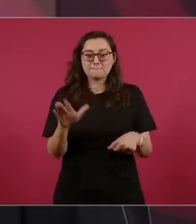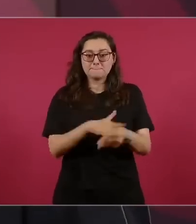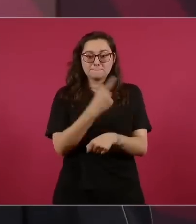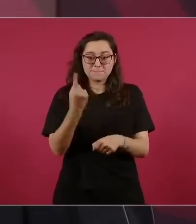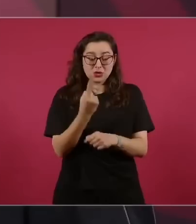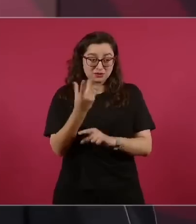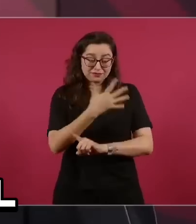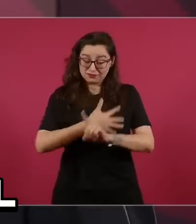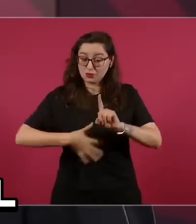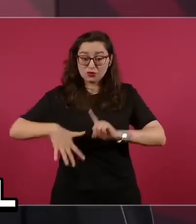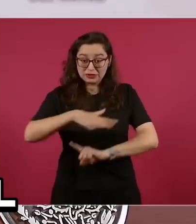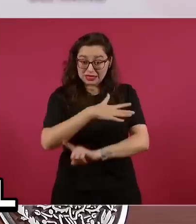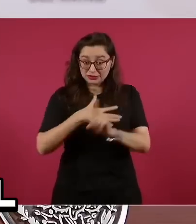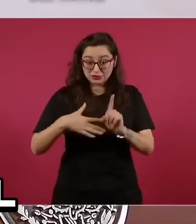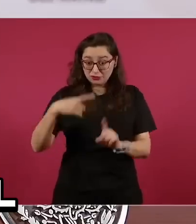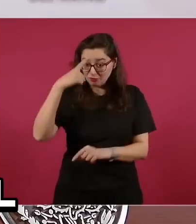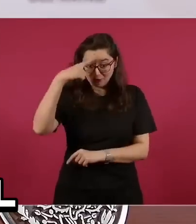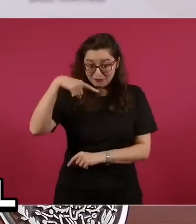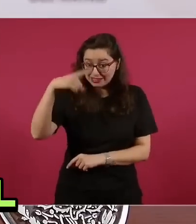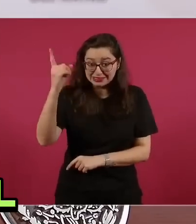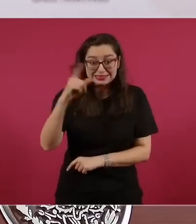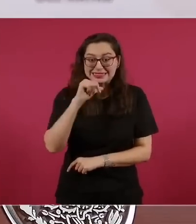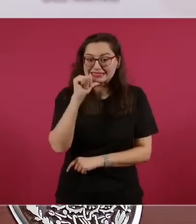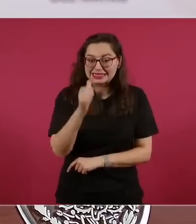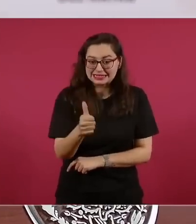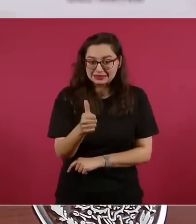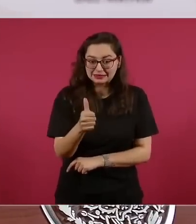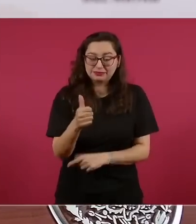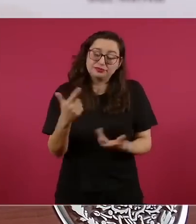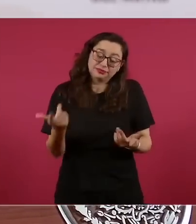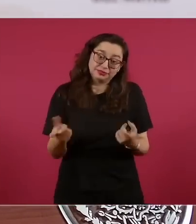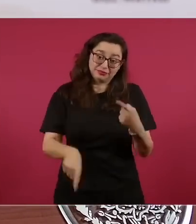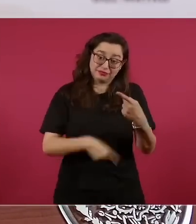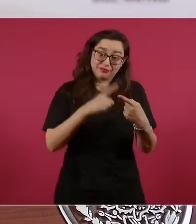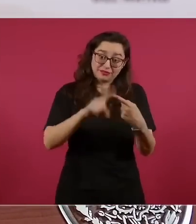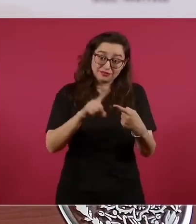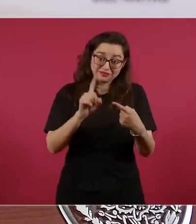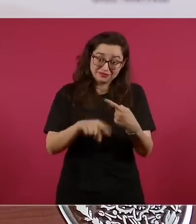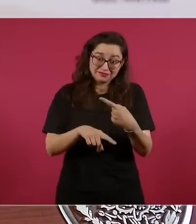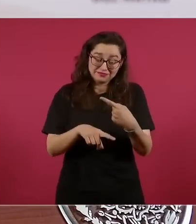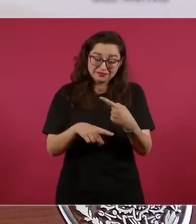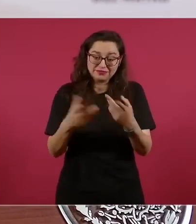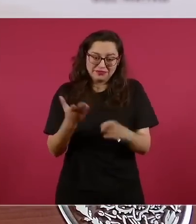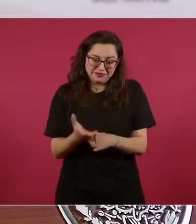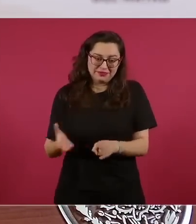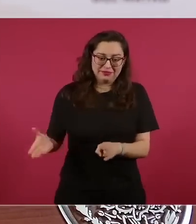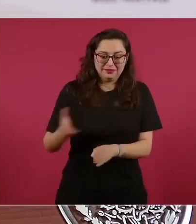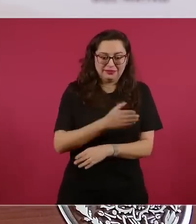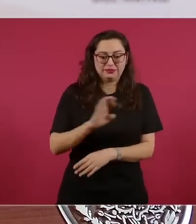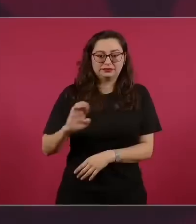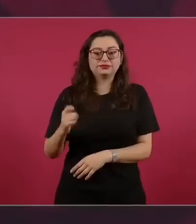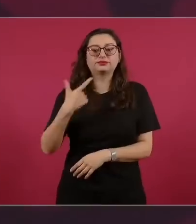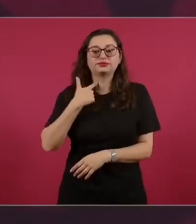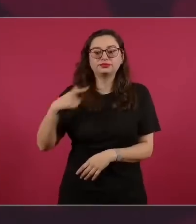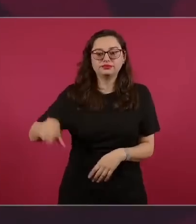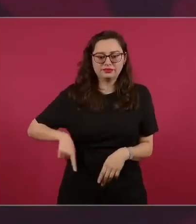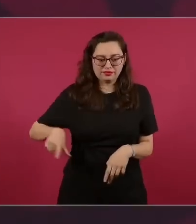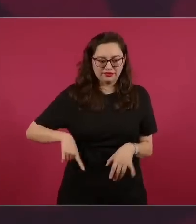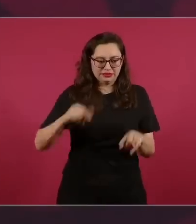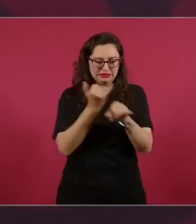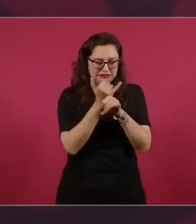ayudado, empezando porque el gobierno anterior inventó la llamada verdad histórica,